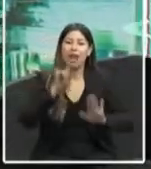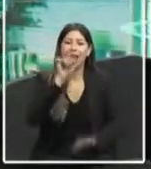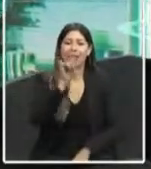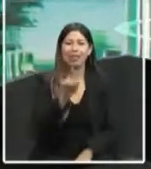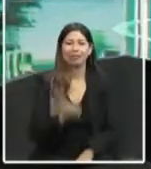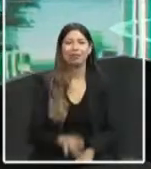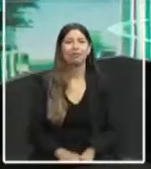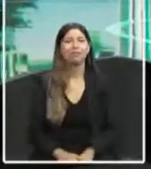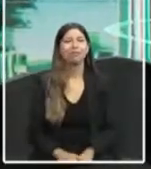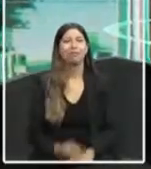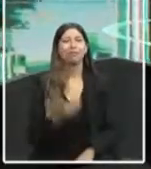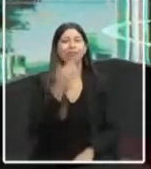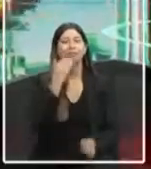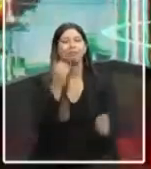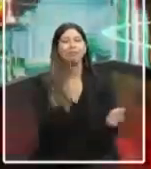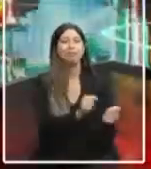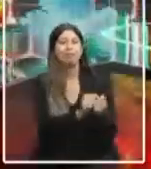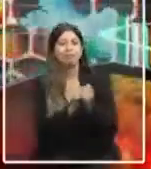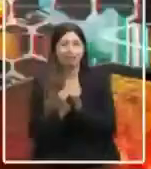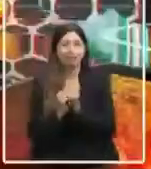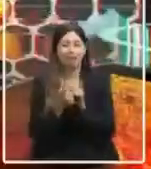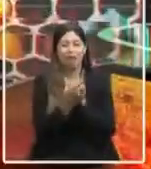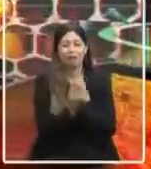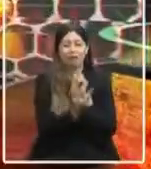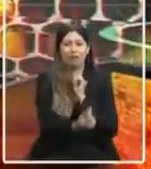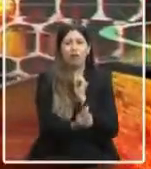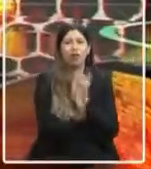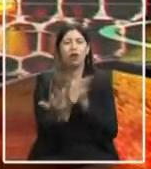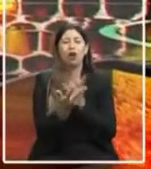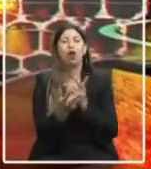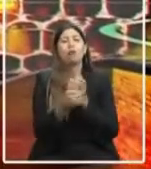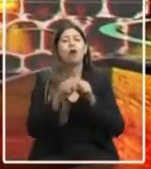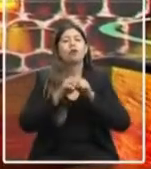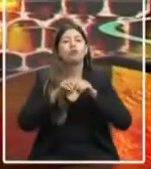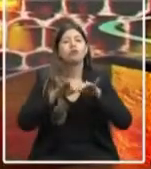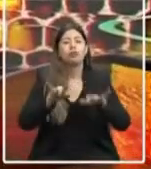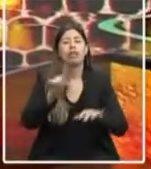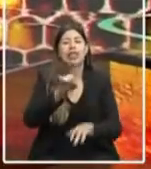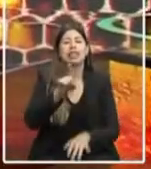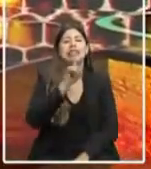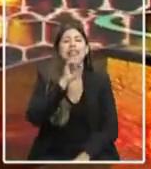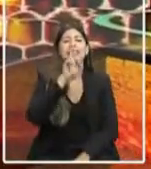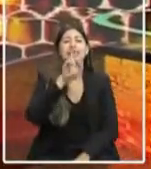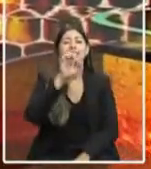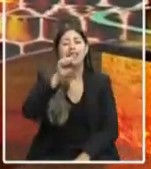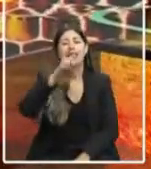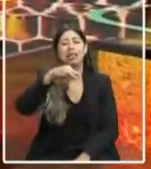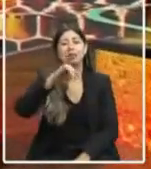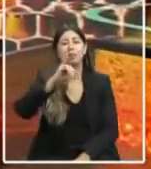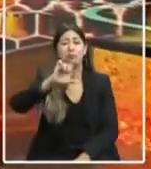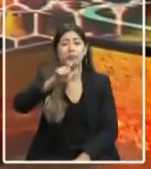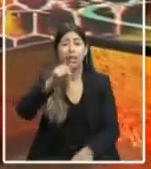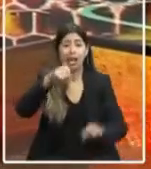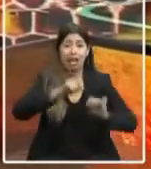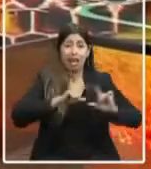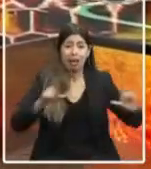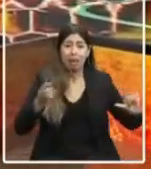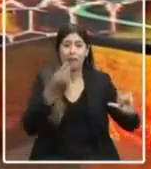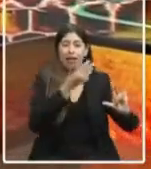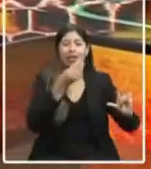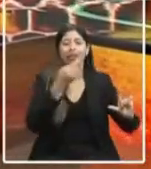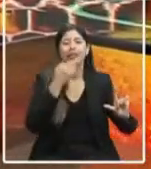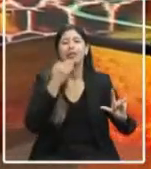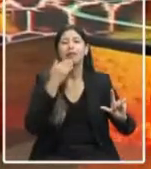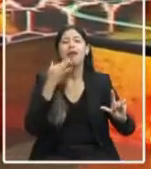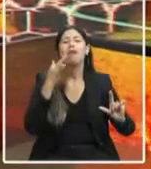Acompáñanos también desde todos los rincones del país a través de nuestra señal de streaming disponible en esta página y en todos los sitios asociados como